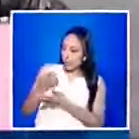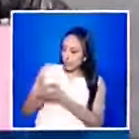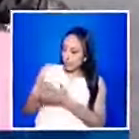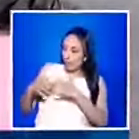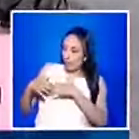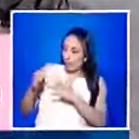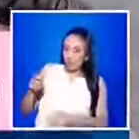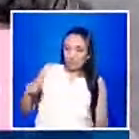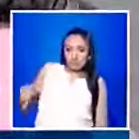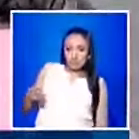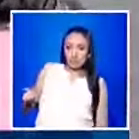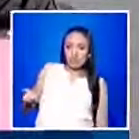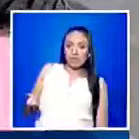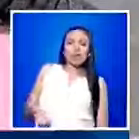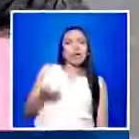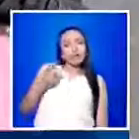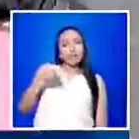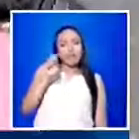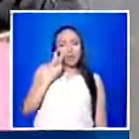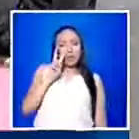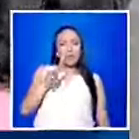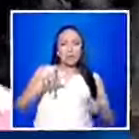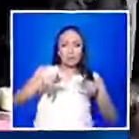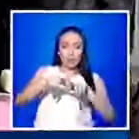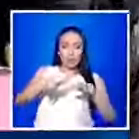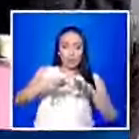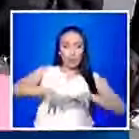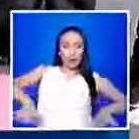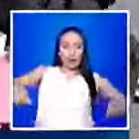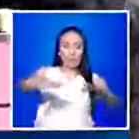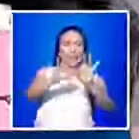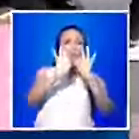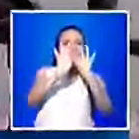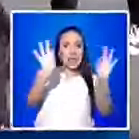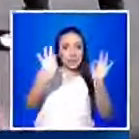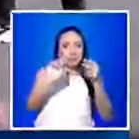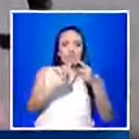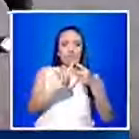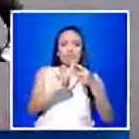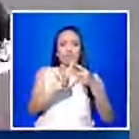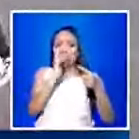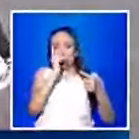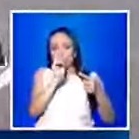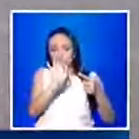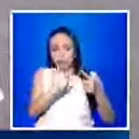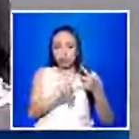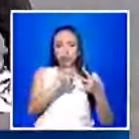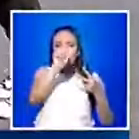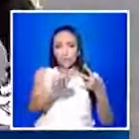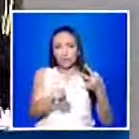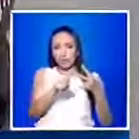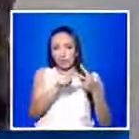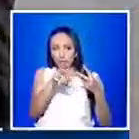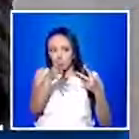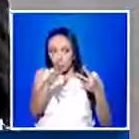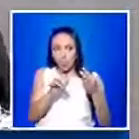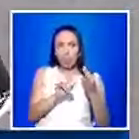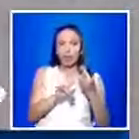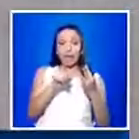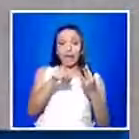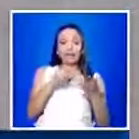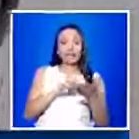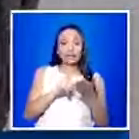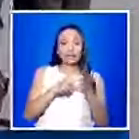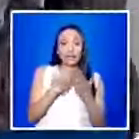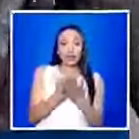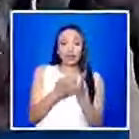supuesto, usted ve un lugar limpio, un lugar seguro, pues comercialmente, económicamente va a haber una reactivación. Y para nosotros,